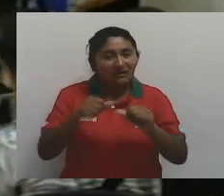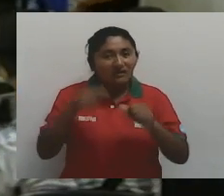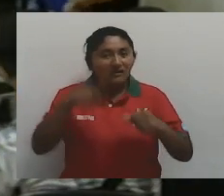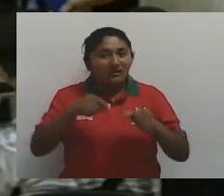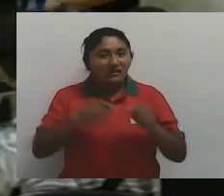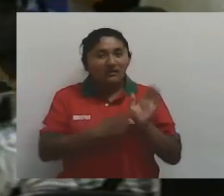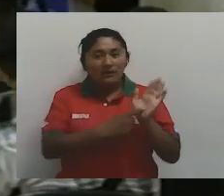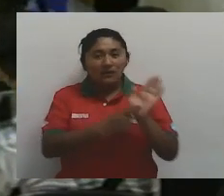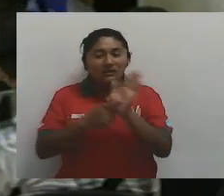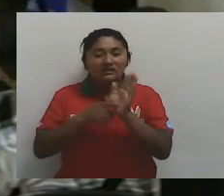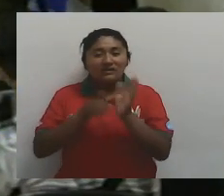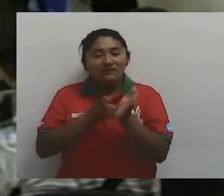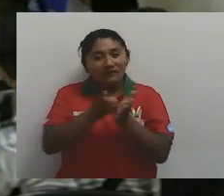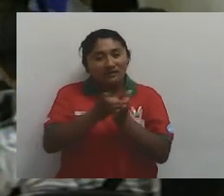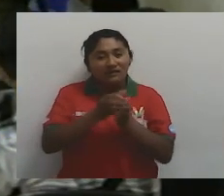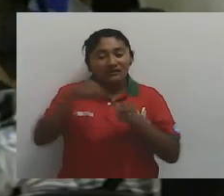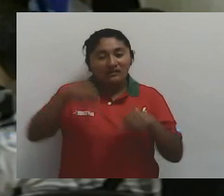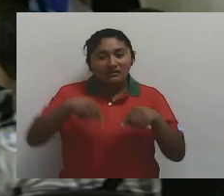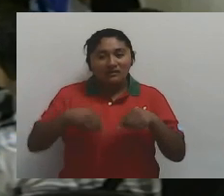gracias.